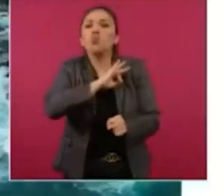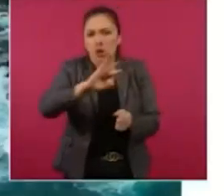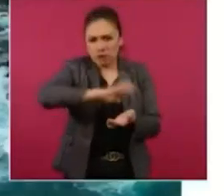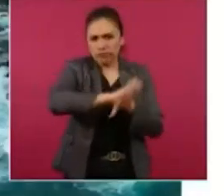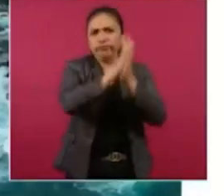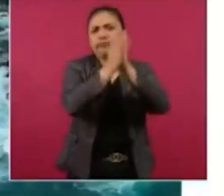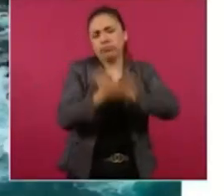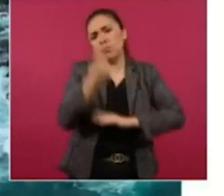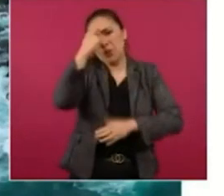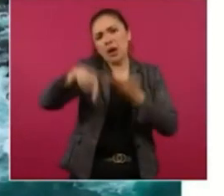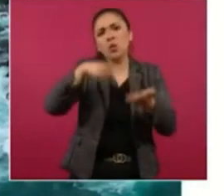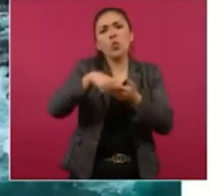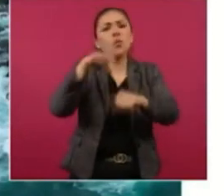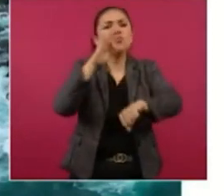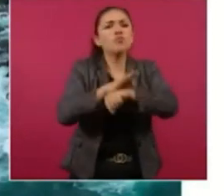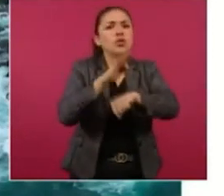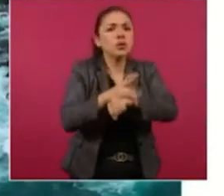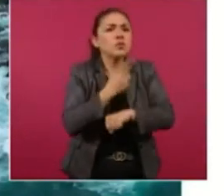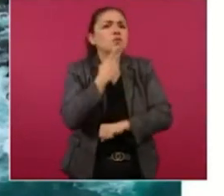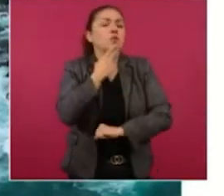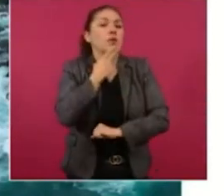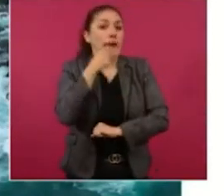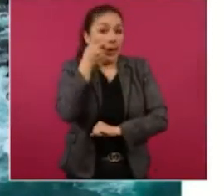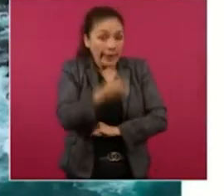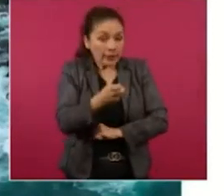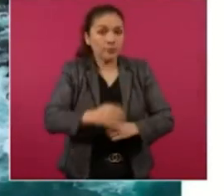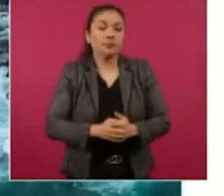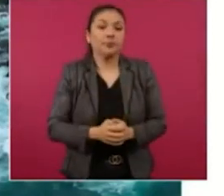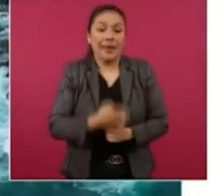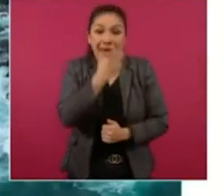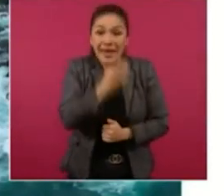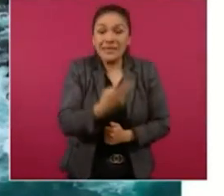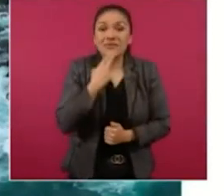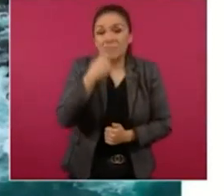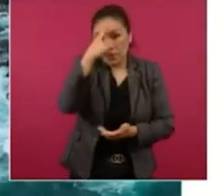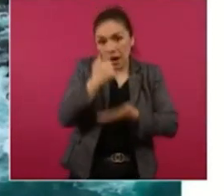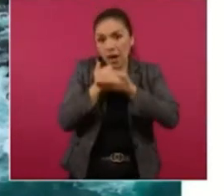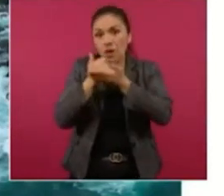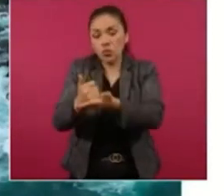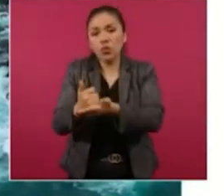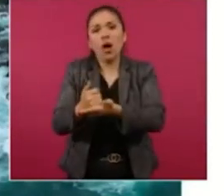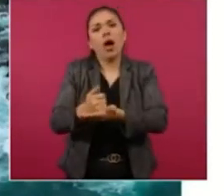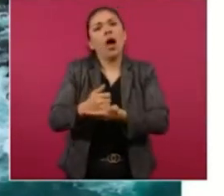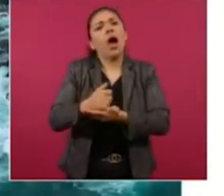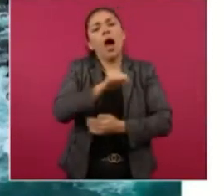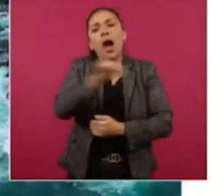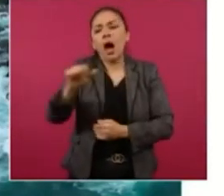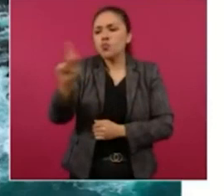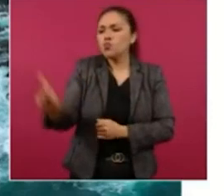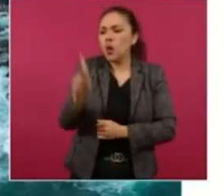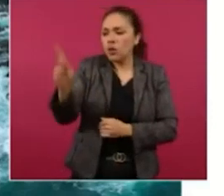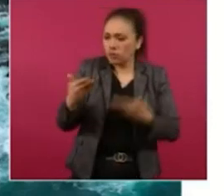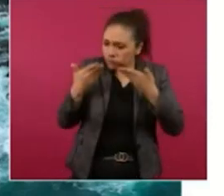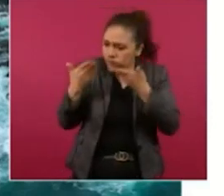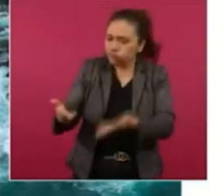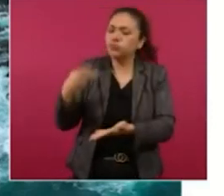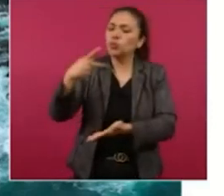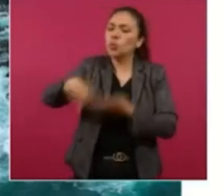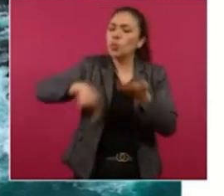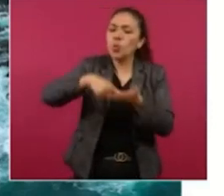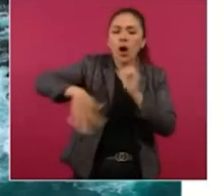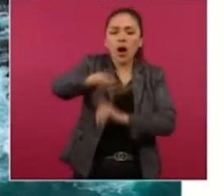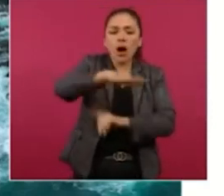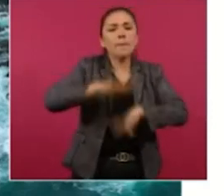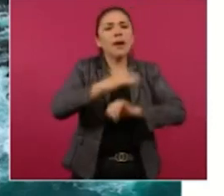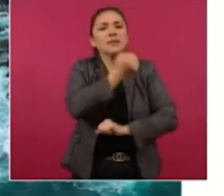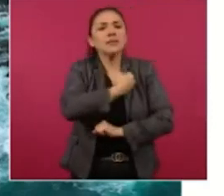Sur, Baja California, Guerrero, Oaxaca, Quintana Roo y Sinaloa. Humberto Adán Peña Fuentes, titular de la Comisión Nacional de Áreas